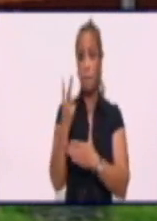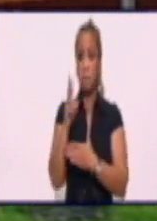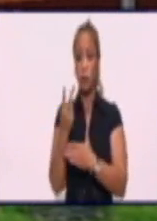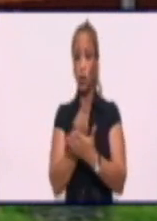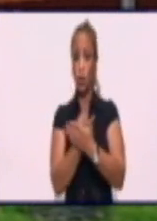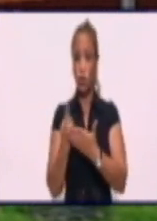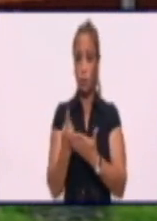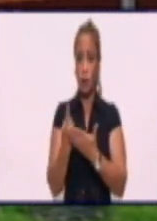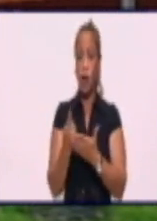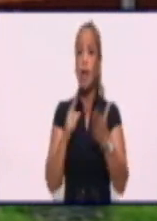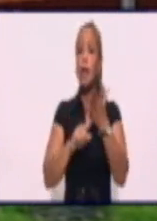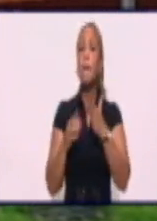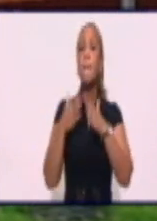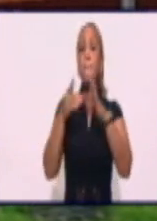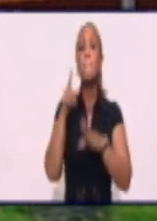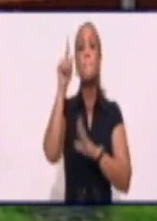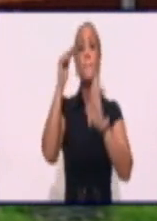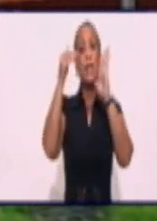reportado